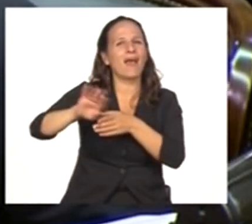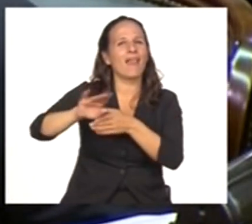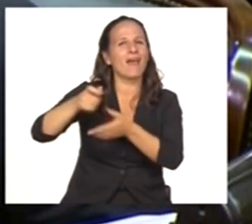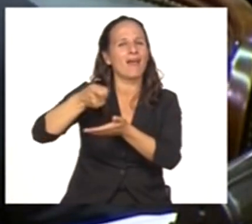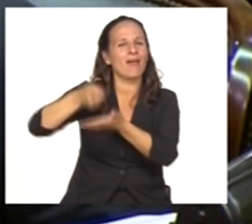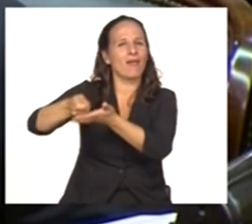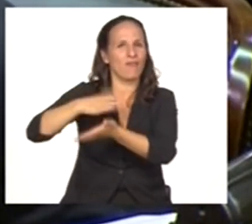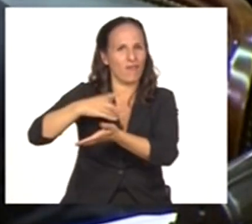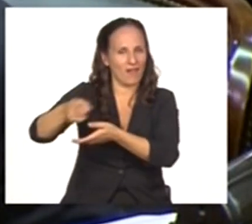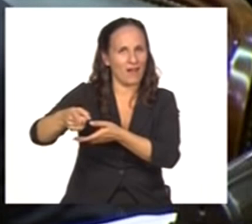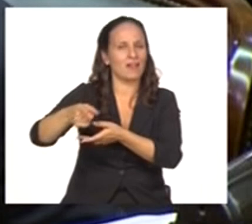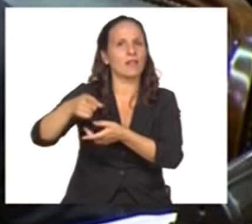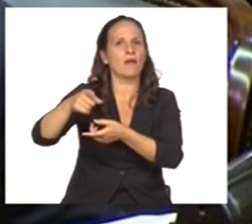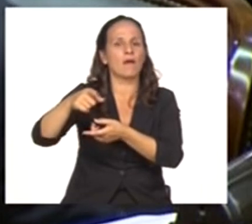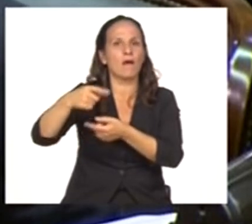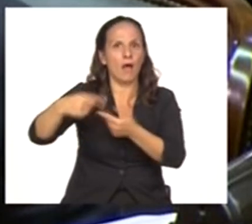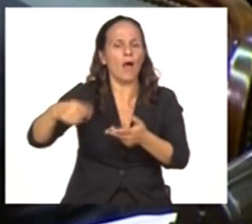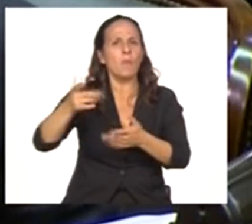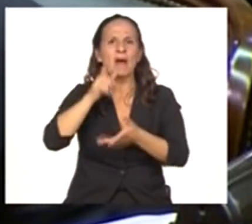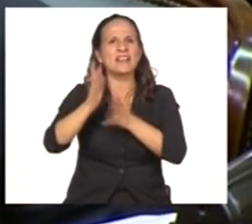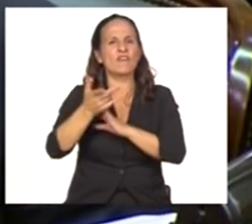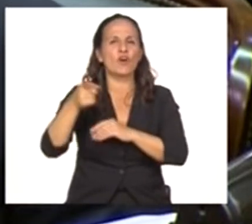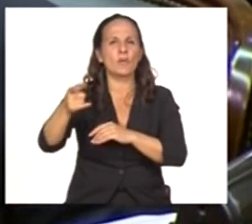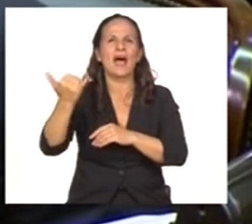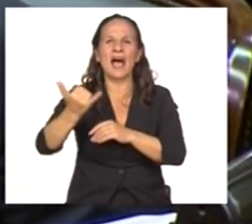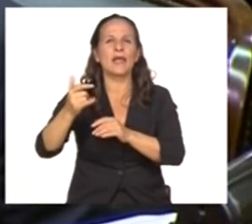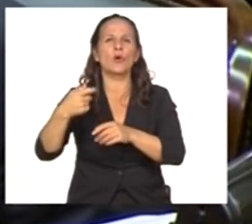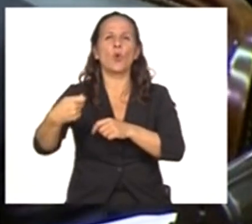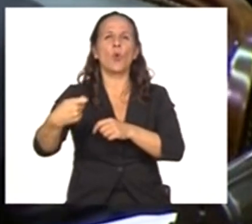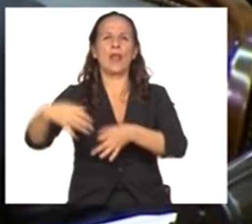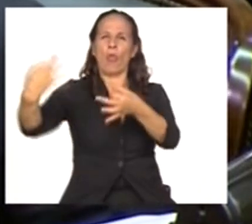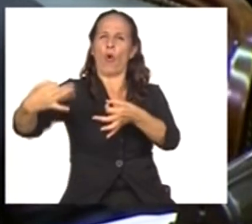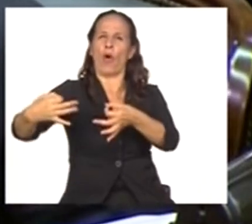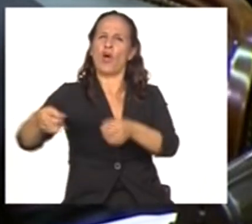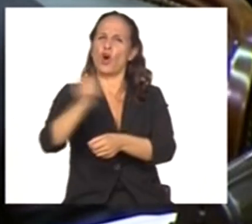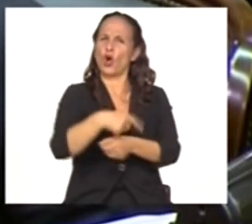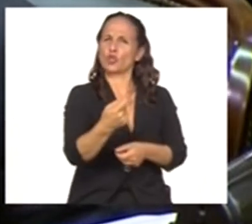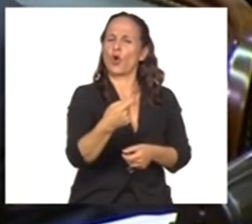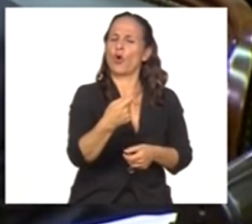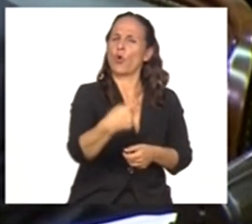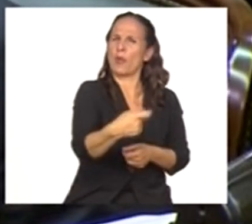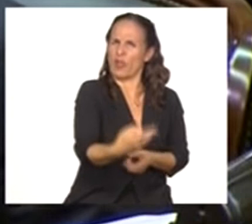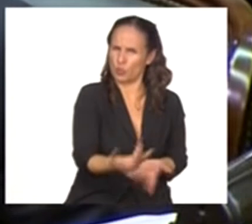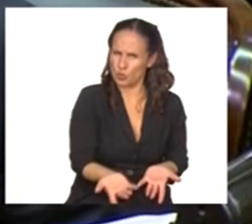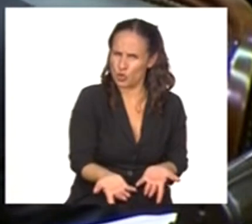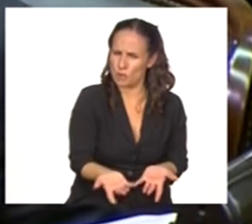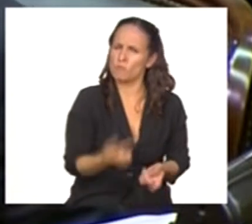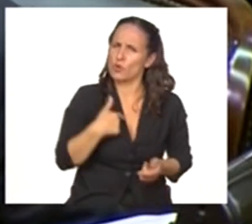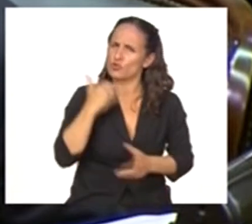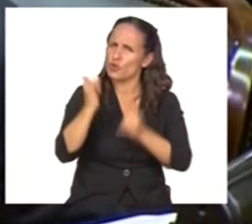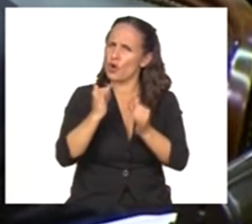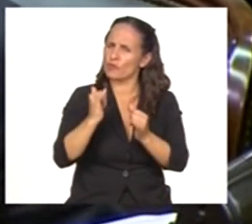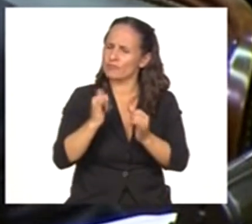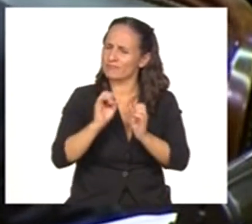anteriormente. Quieren decir que hay jubilados de primera y de segunda, jubilados truchos. Yo le quiero dar algunos datos